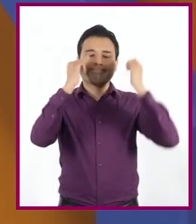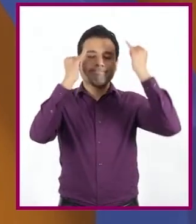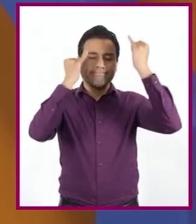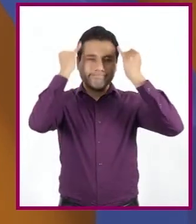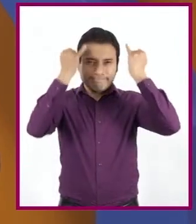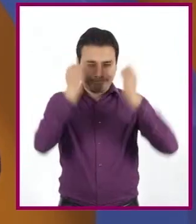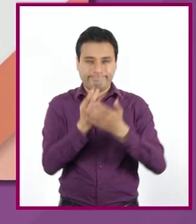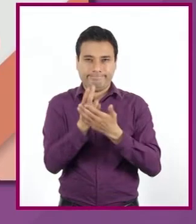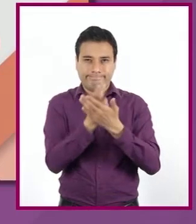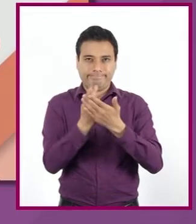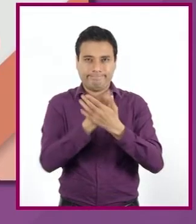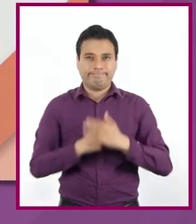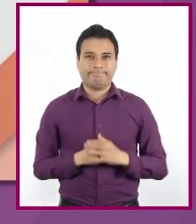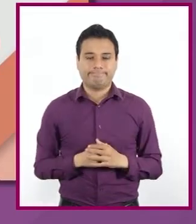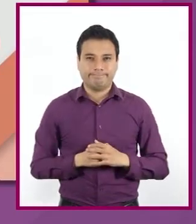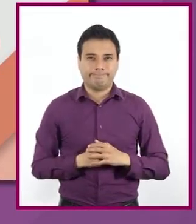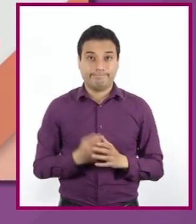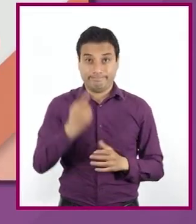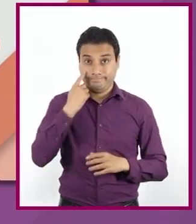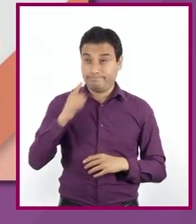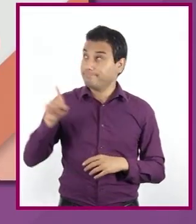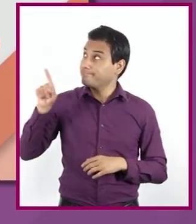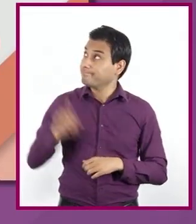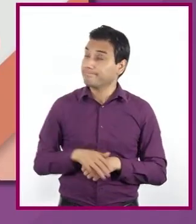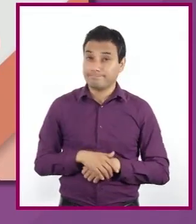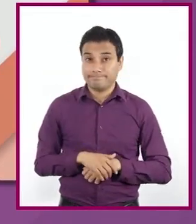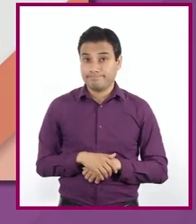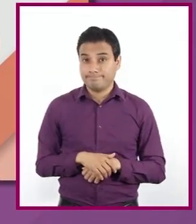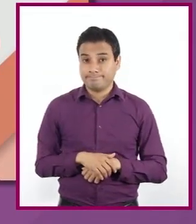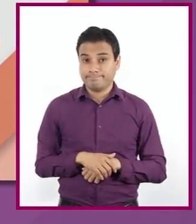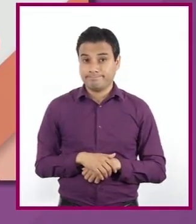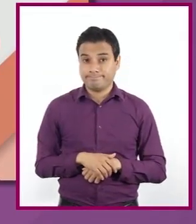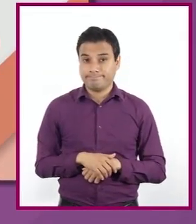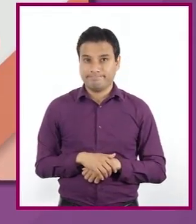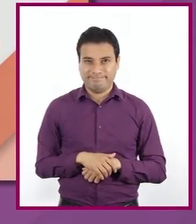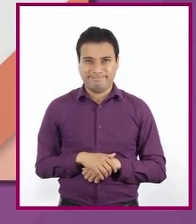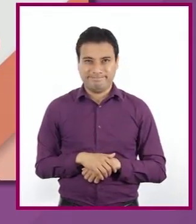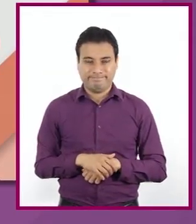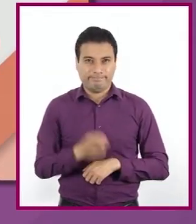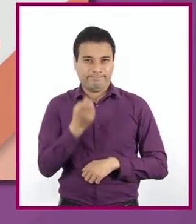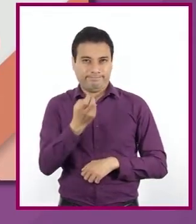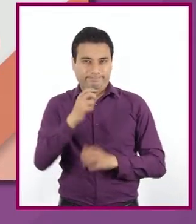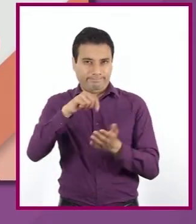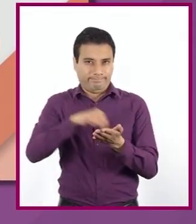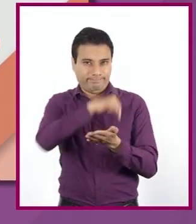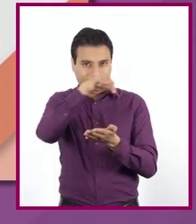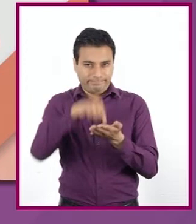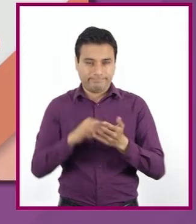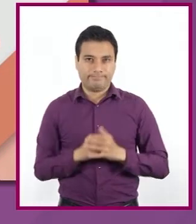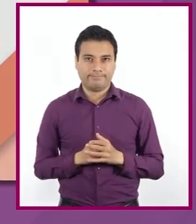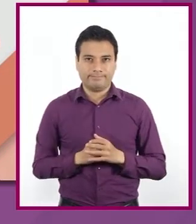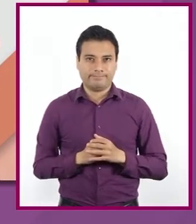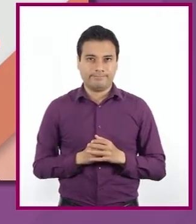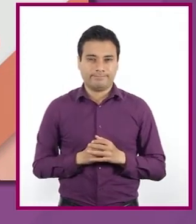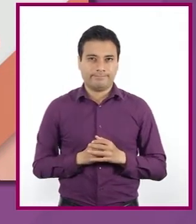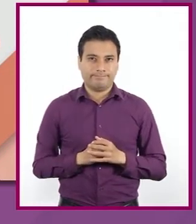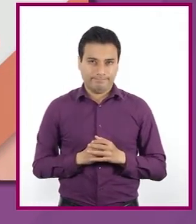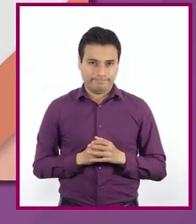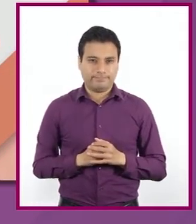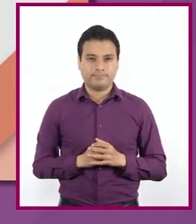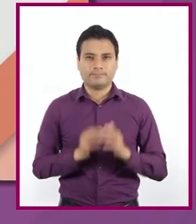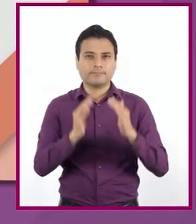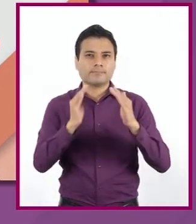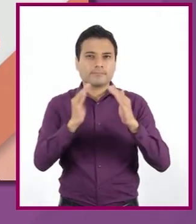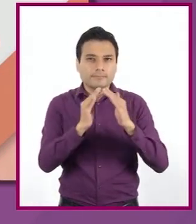esté elaborando. Aquí podemos observar algunos acercamientos al espacio. Como pueden ver, la arquitectura